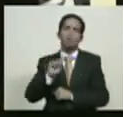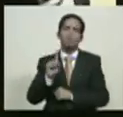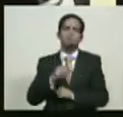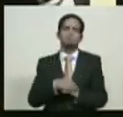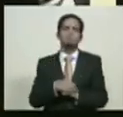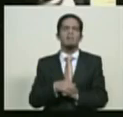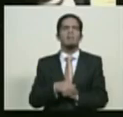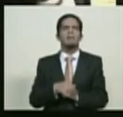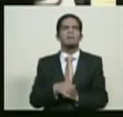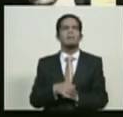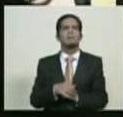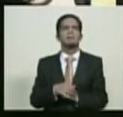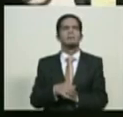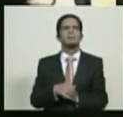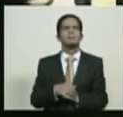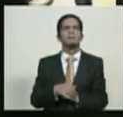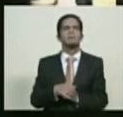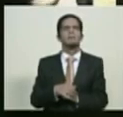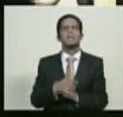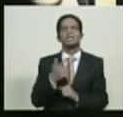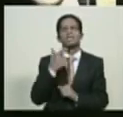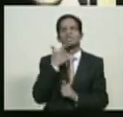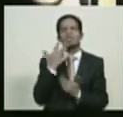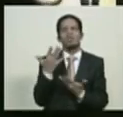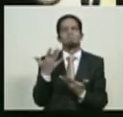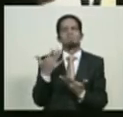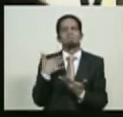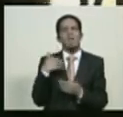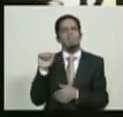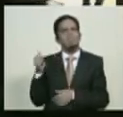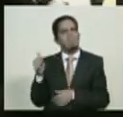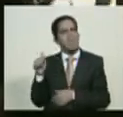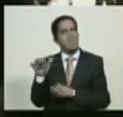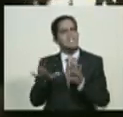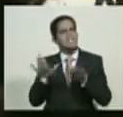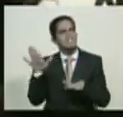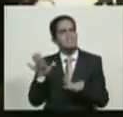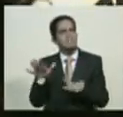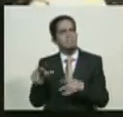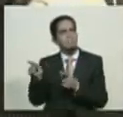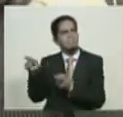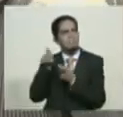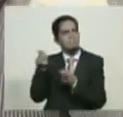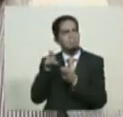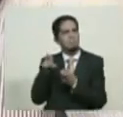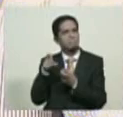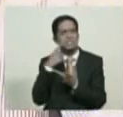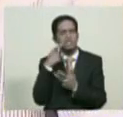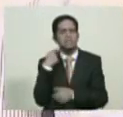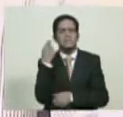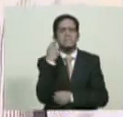15 soles que ganara yo diariamente vendiendo mis queques y mis chocolates, yo no tenía ni siquiera para pagar el alquiler.